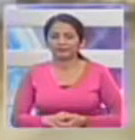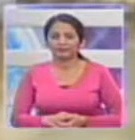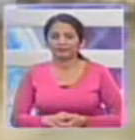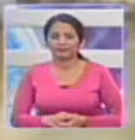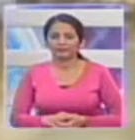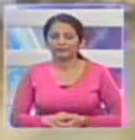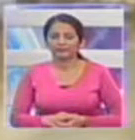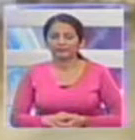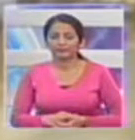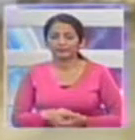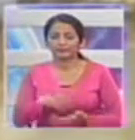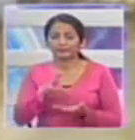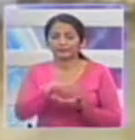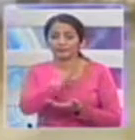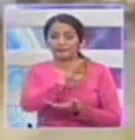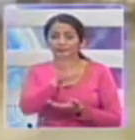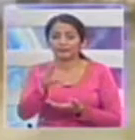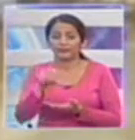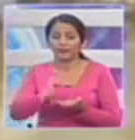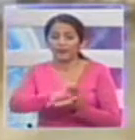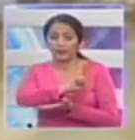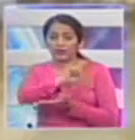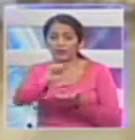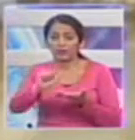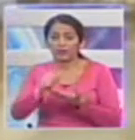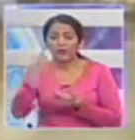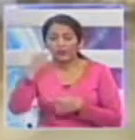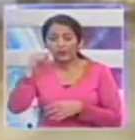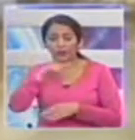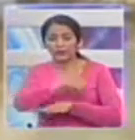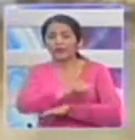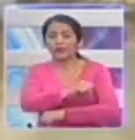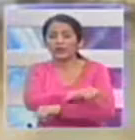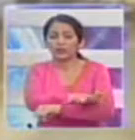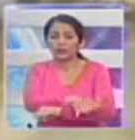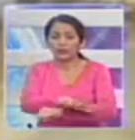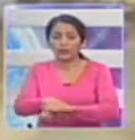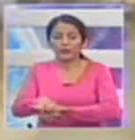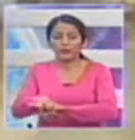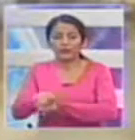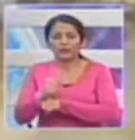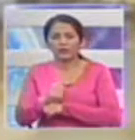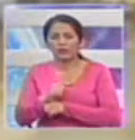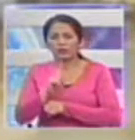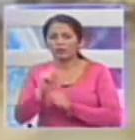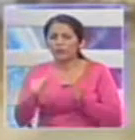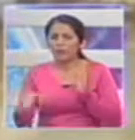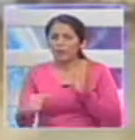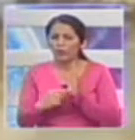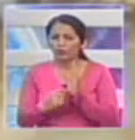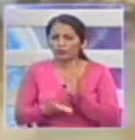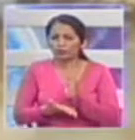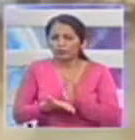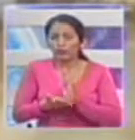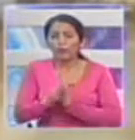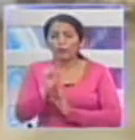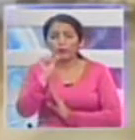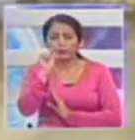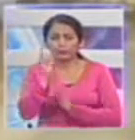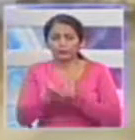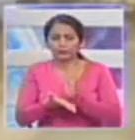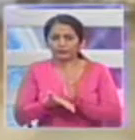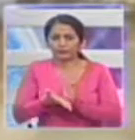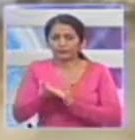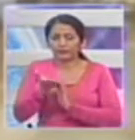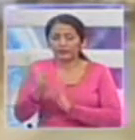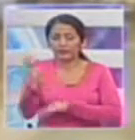En las provincias de Azuay, Cañar y Morona, Santiago, se registra un leve incremento en la recaudación de impuestos en lo que va del año. El director de la